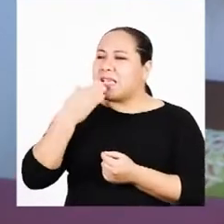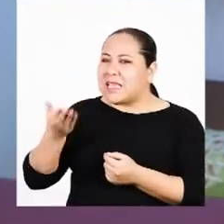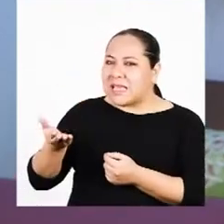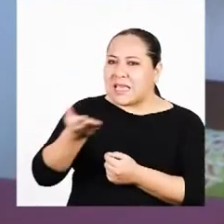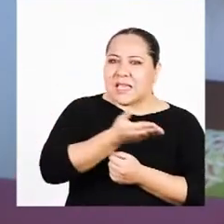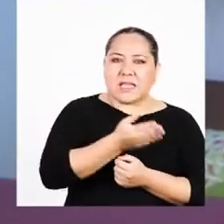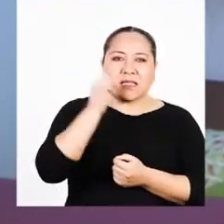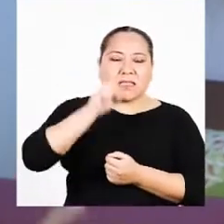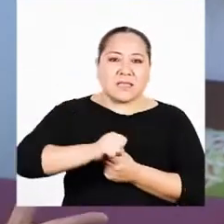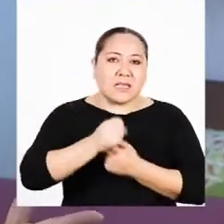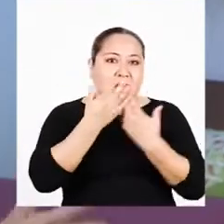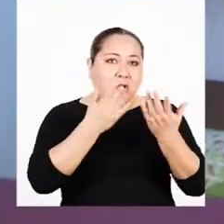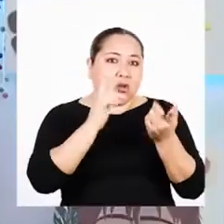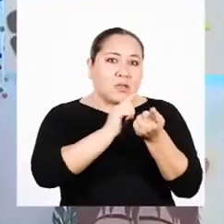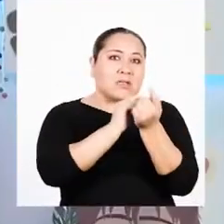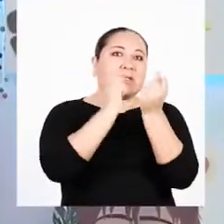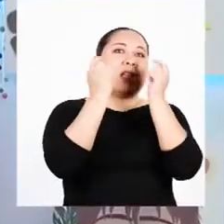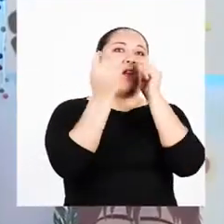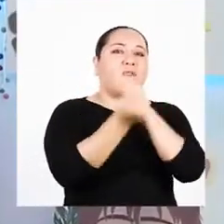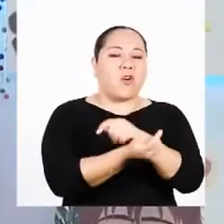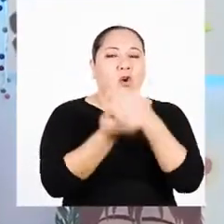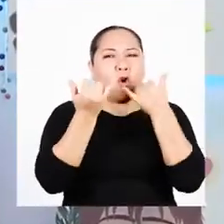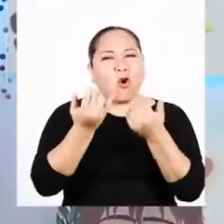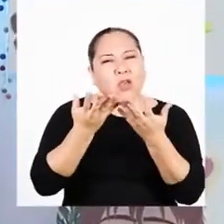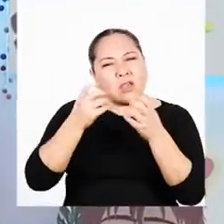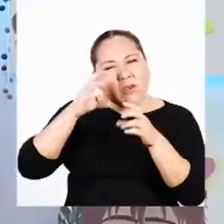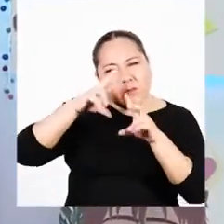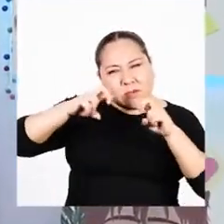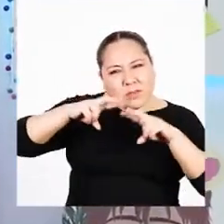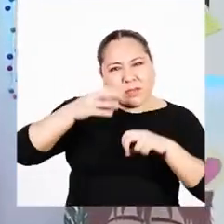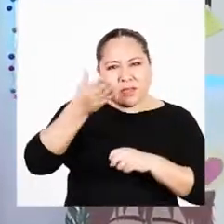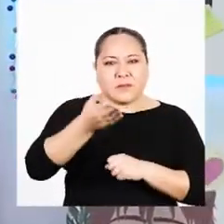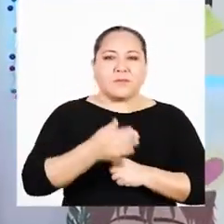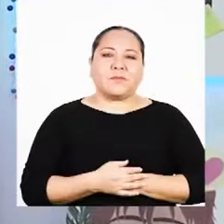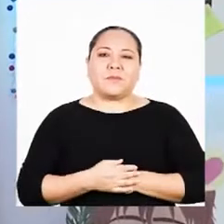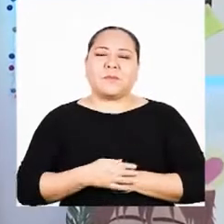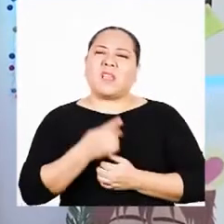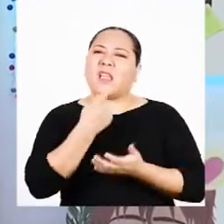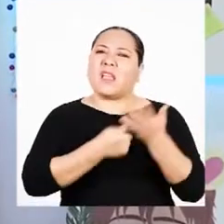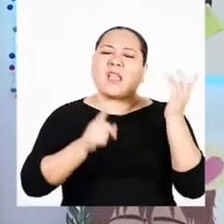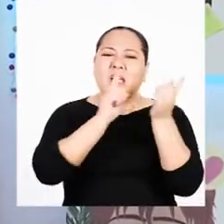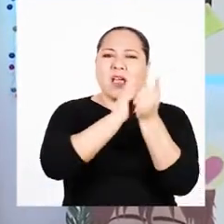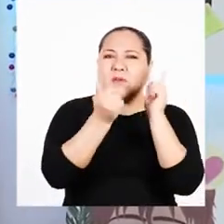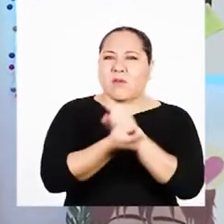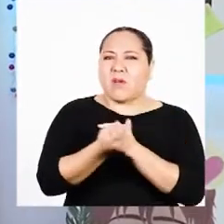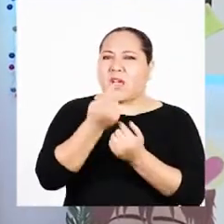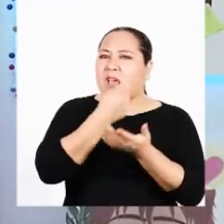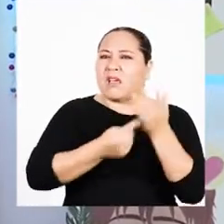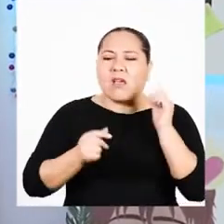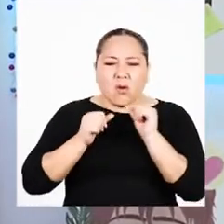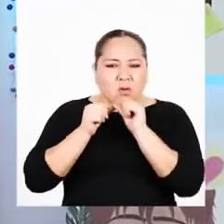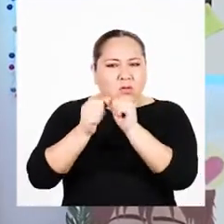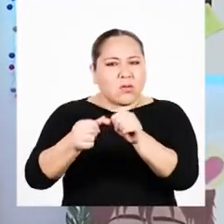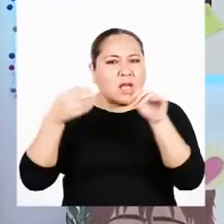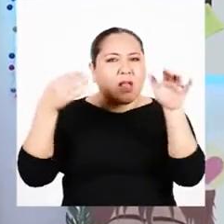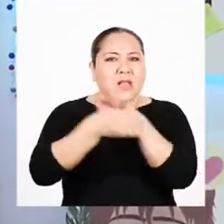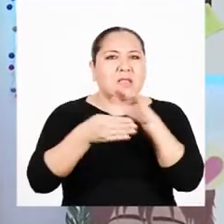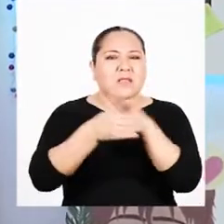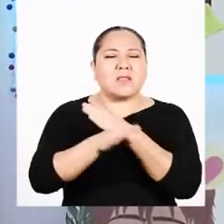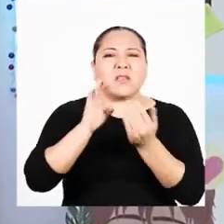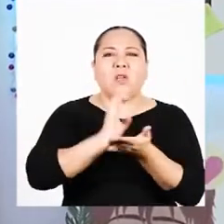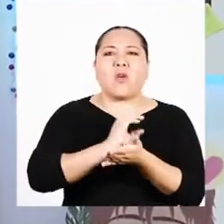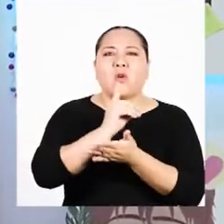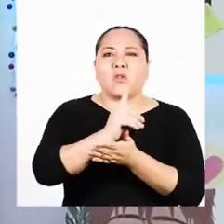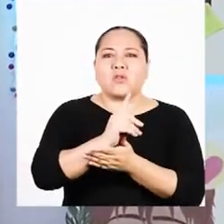ciertas cosas se transformaron. Hoy quisiera investigar lo siguiente. ¿Qué ha cambiado y qué permanece en el acceso